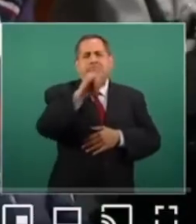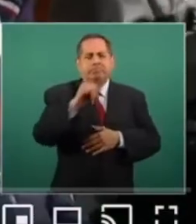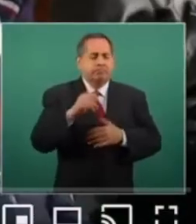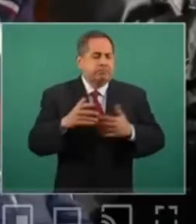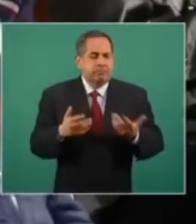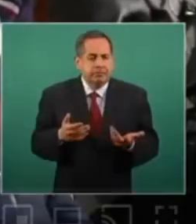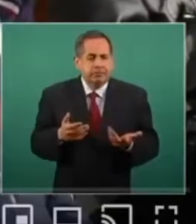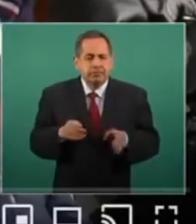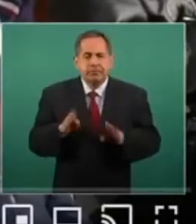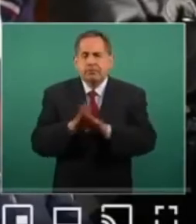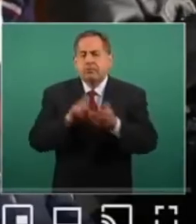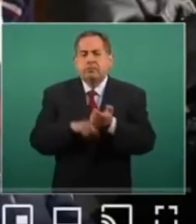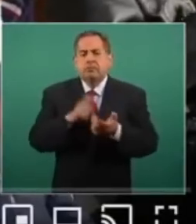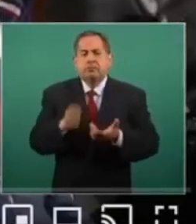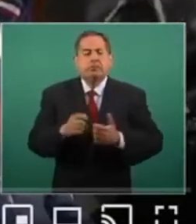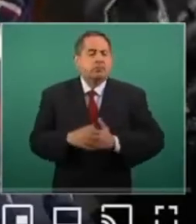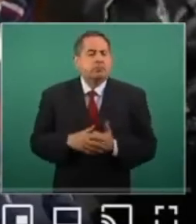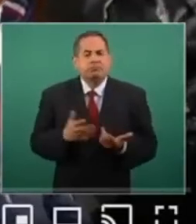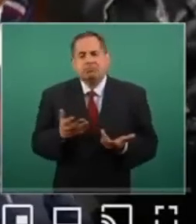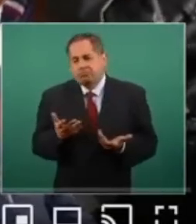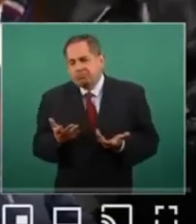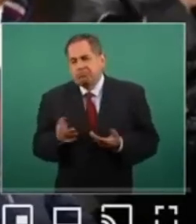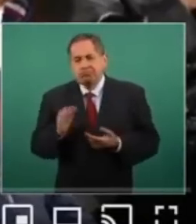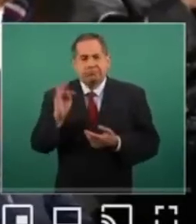que hacerle